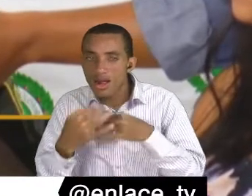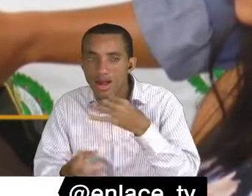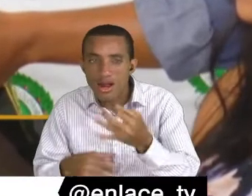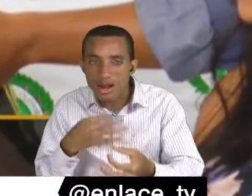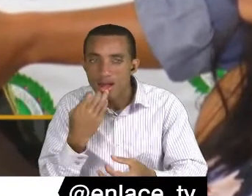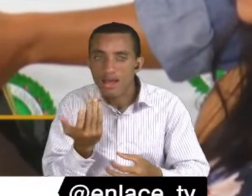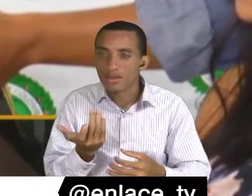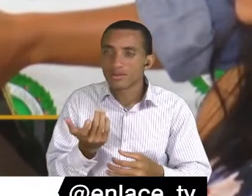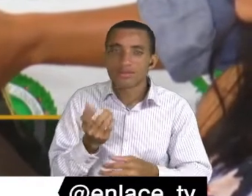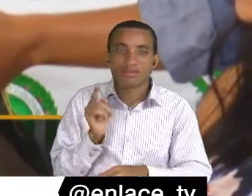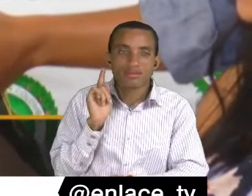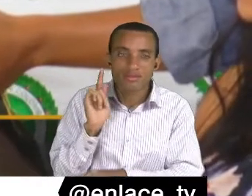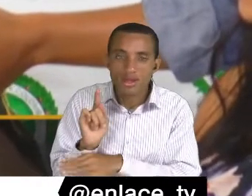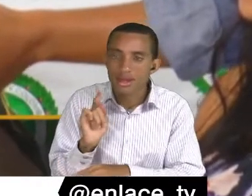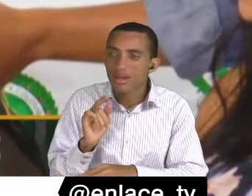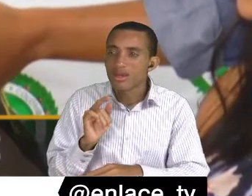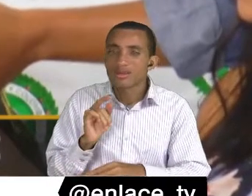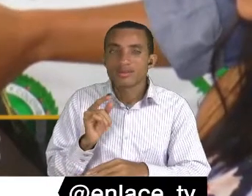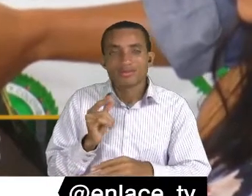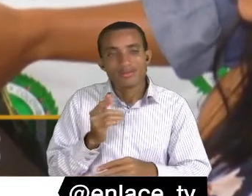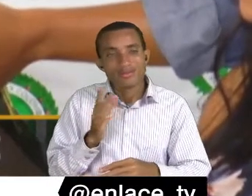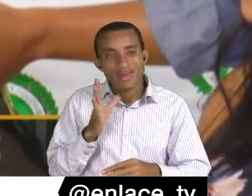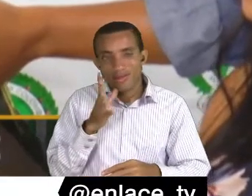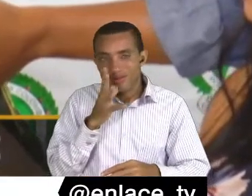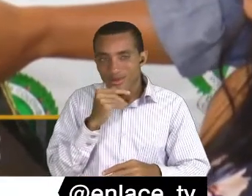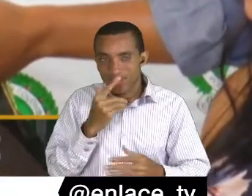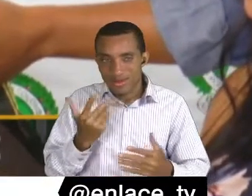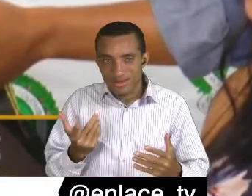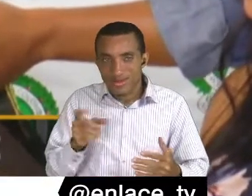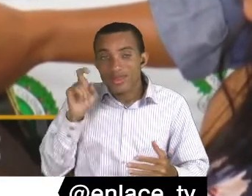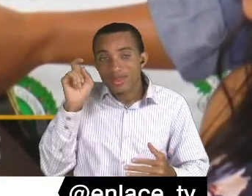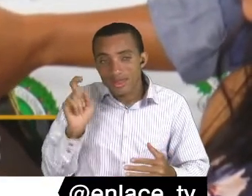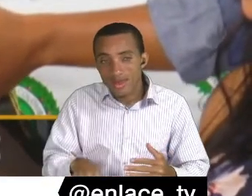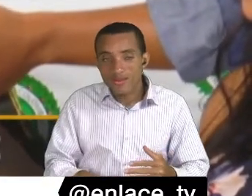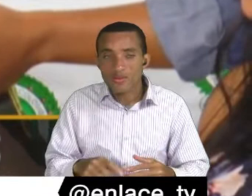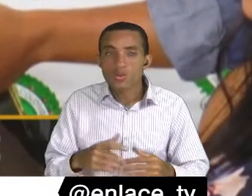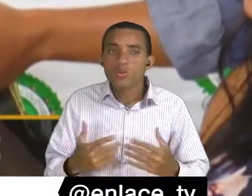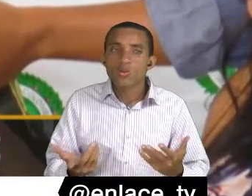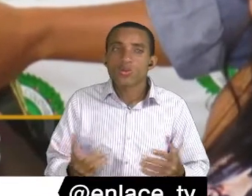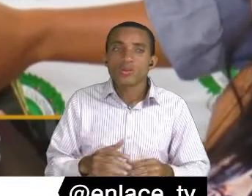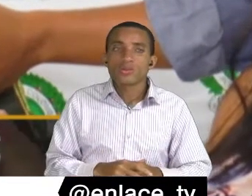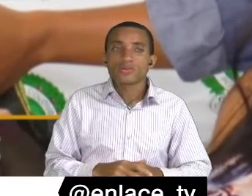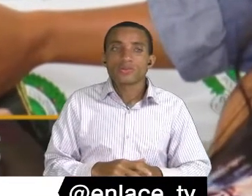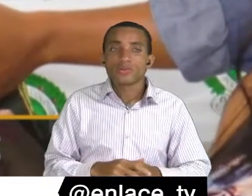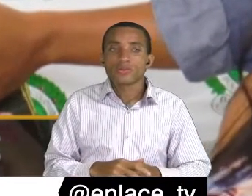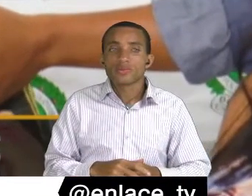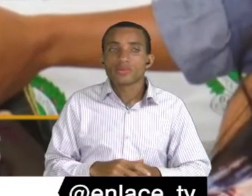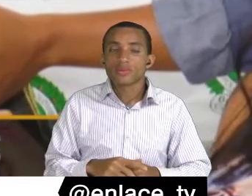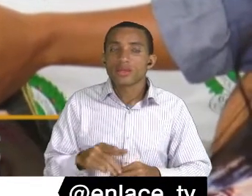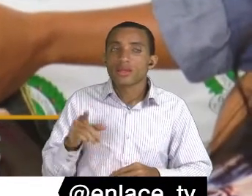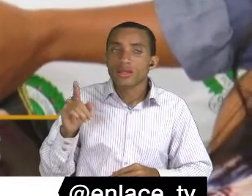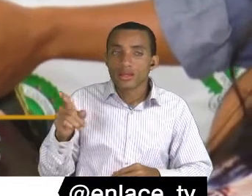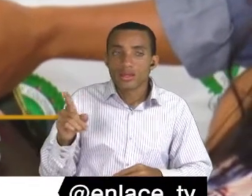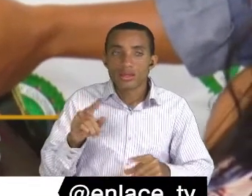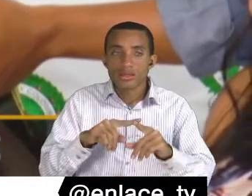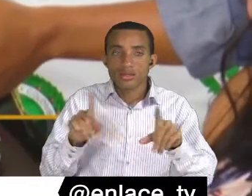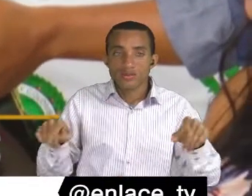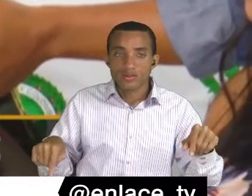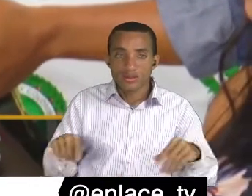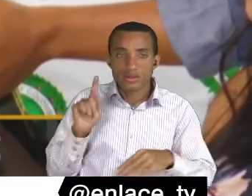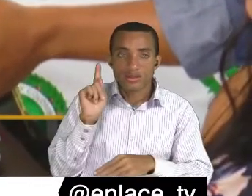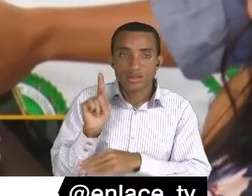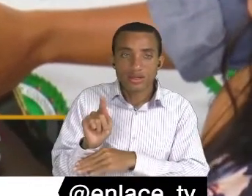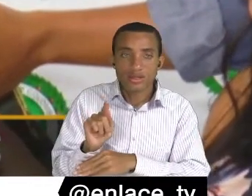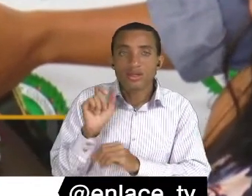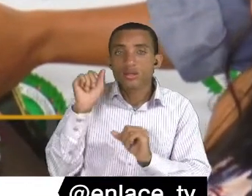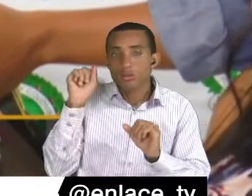falsa denuncia. El único medio en estos momentos que puede recibir ese tipo de denuncias es la Fiscalía General de la Nación o a través